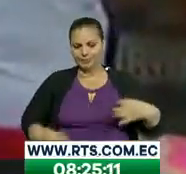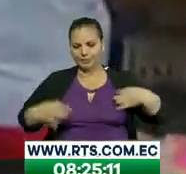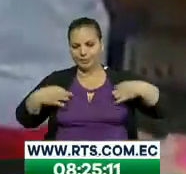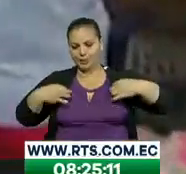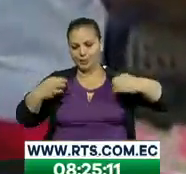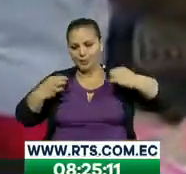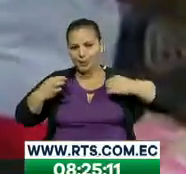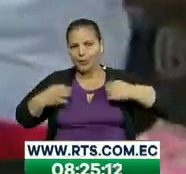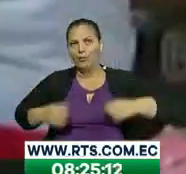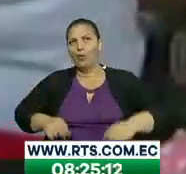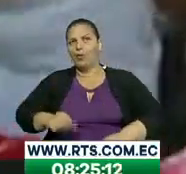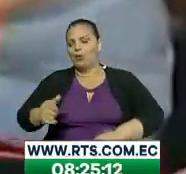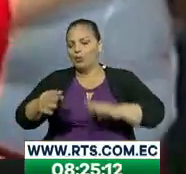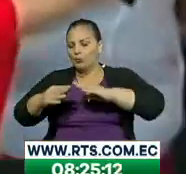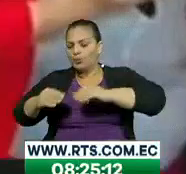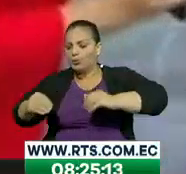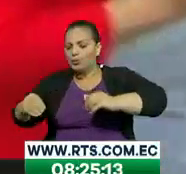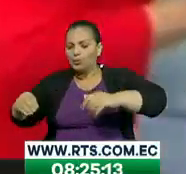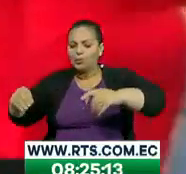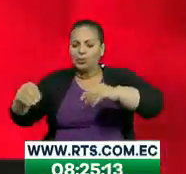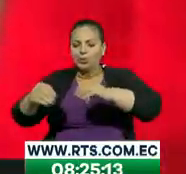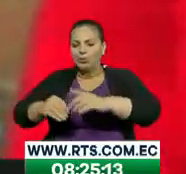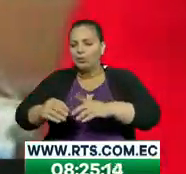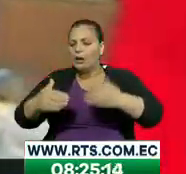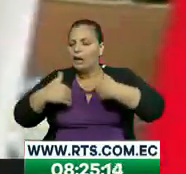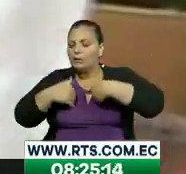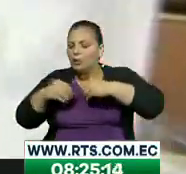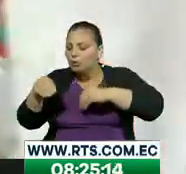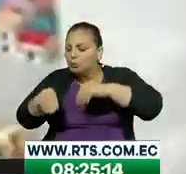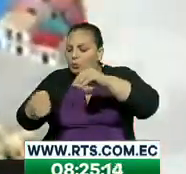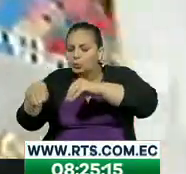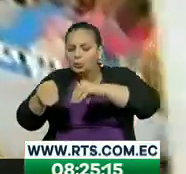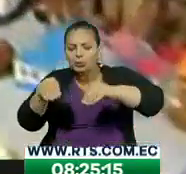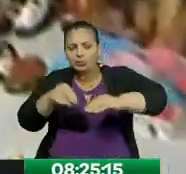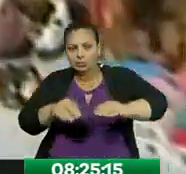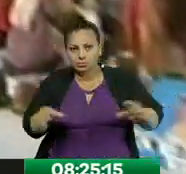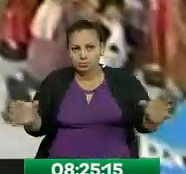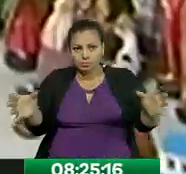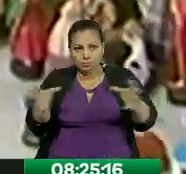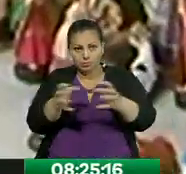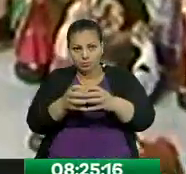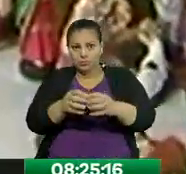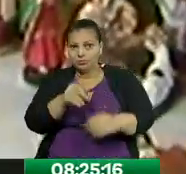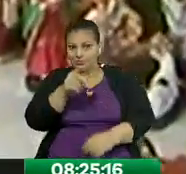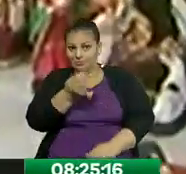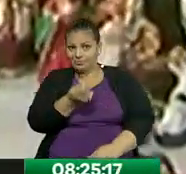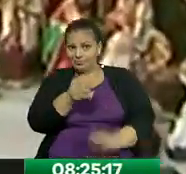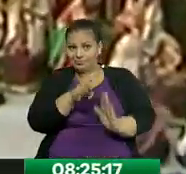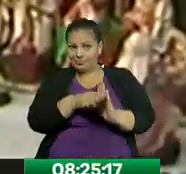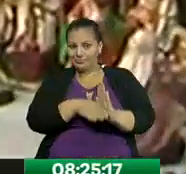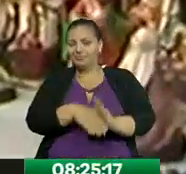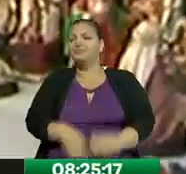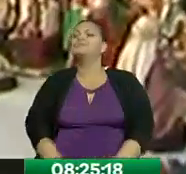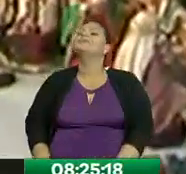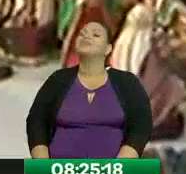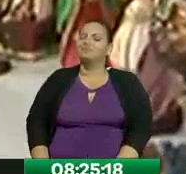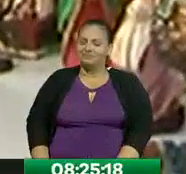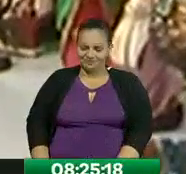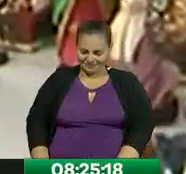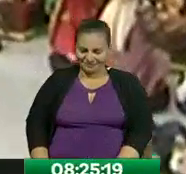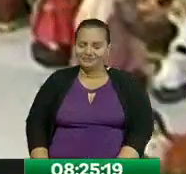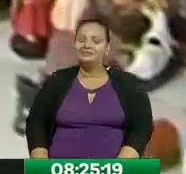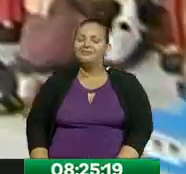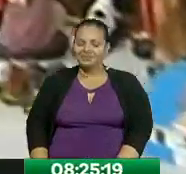el nacimiento, ¿me hace un descuento bueno? Sí, niña. Como dicen los antiguos, todo con la yapa. Todo con la yapa. Con la